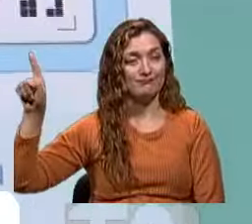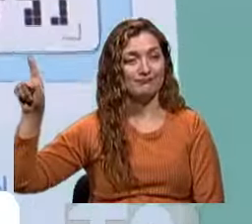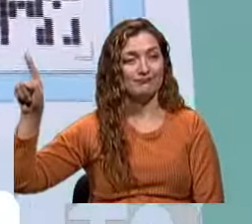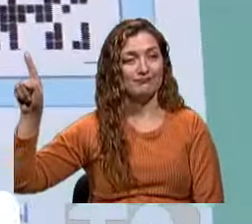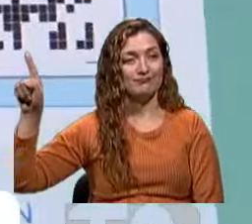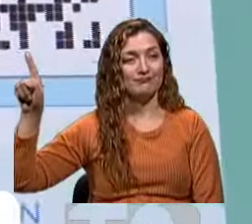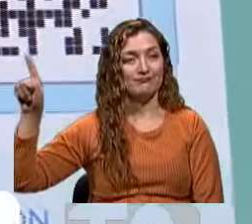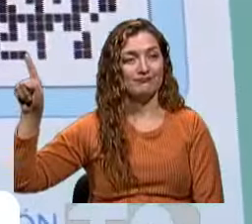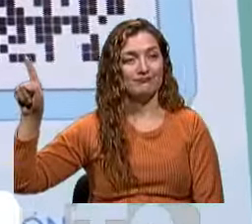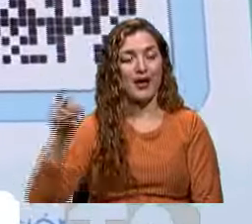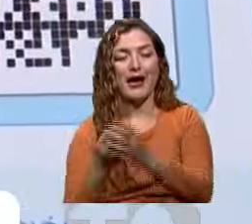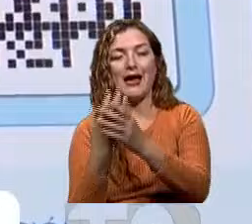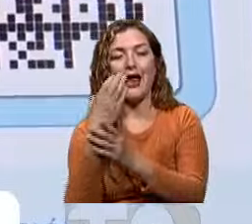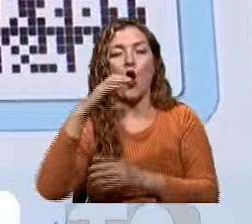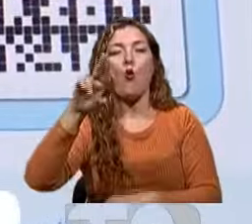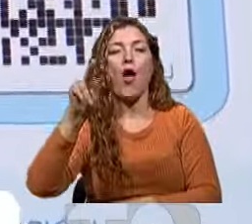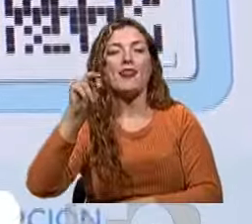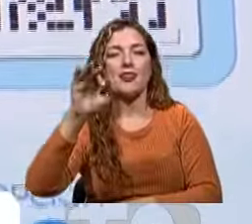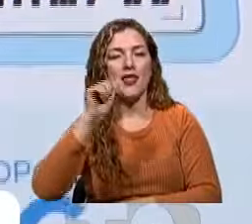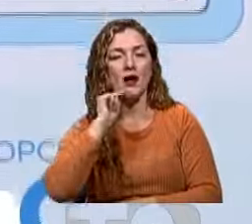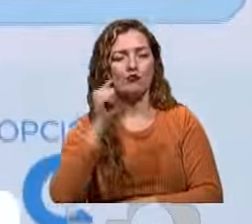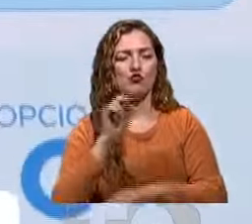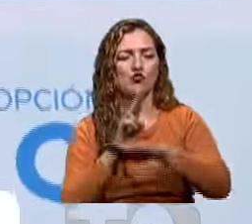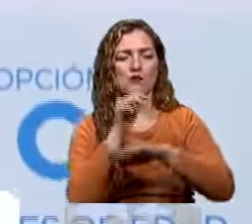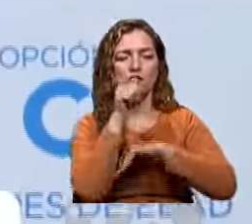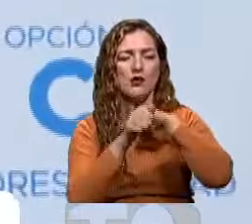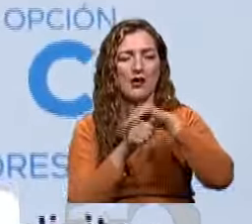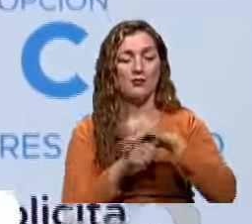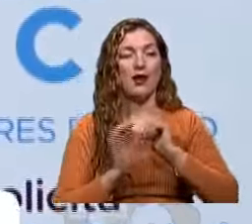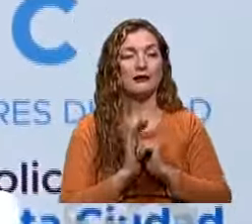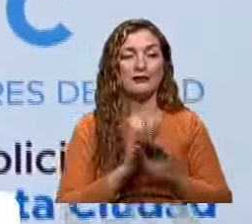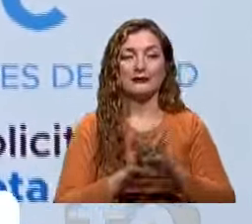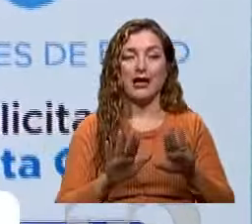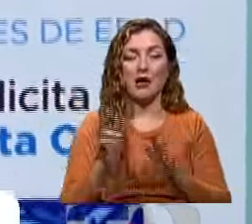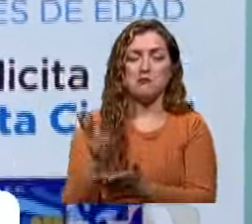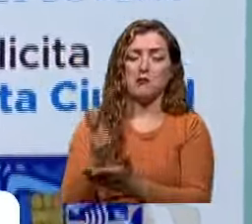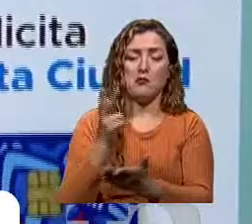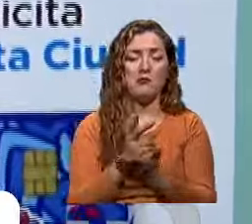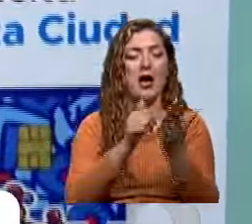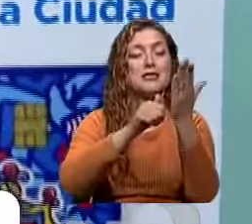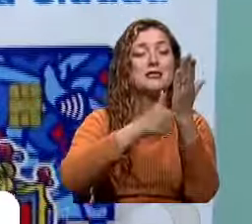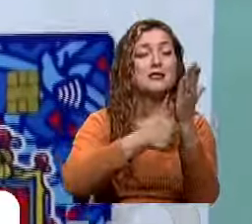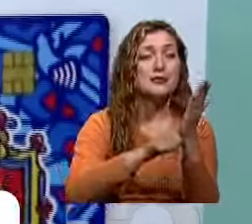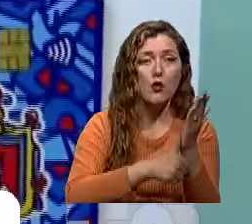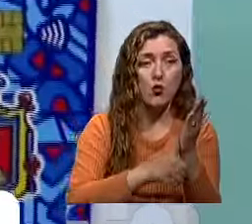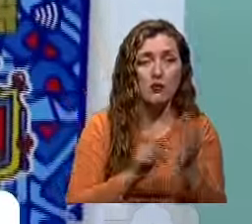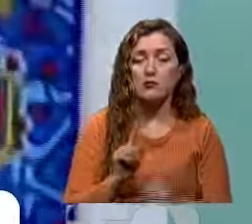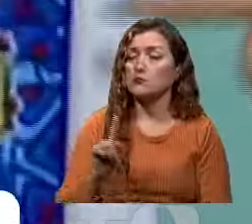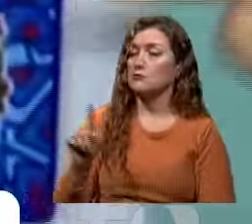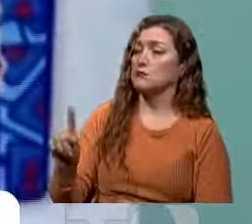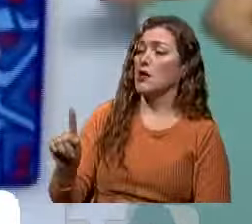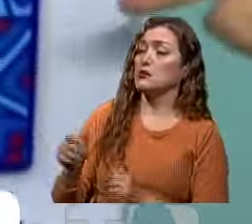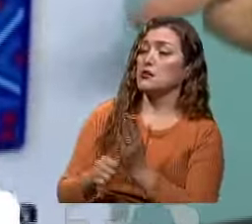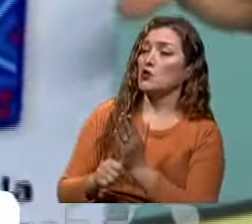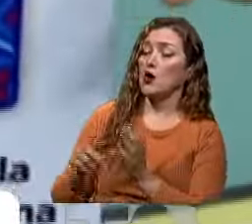www.metrodequito.gob.es, en la opción Crear Cuenta. Teniendo su cuenta Ciudad creada en las taquillas de nuestras 15 estaciones, presentan la cédula de ciudadanía y el dólar para poder